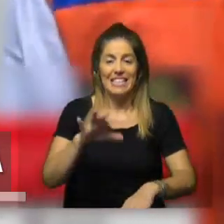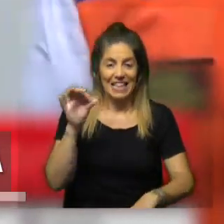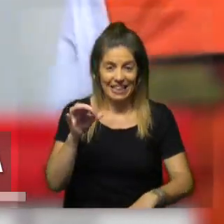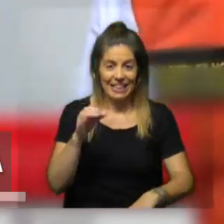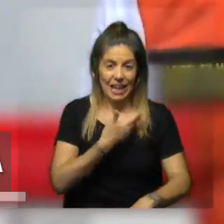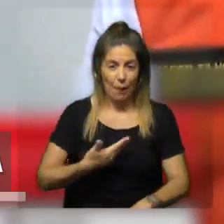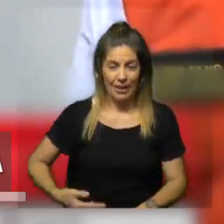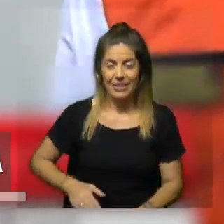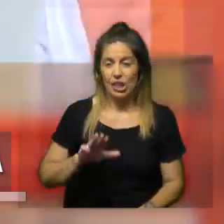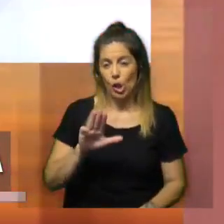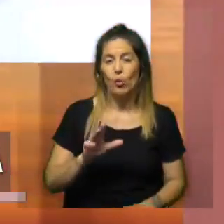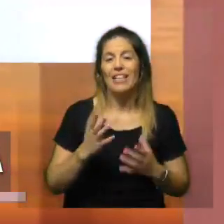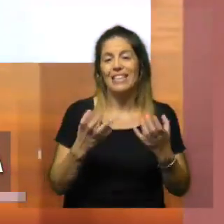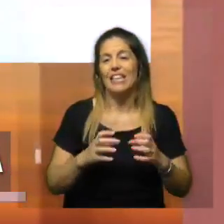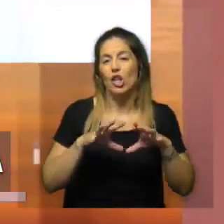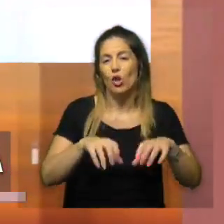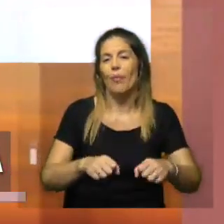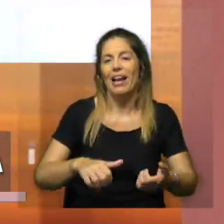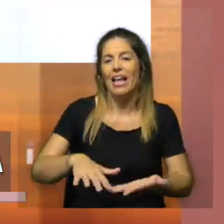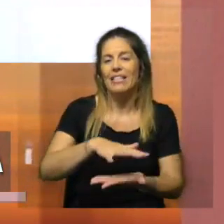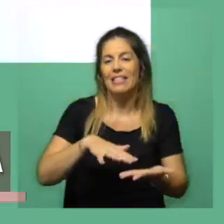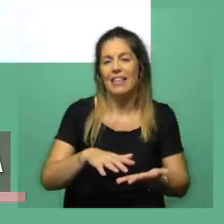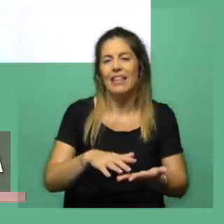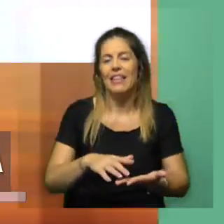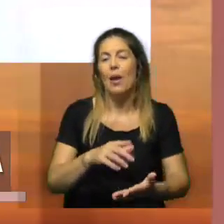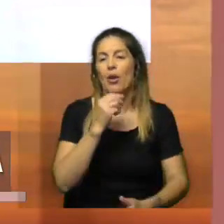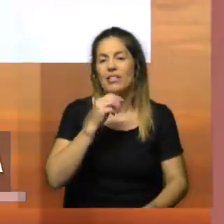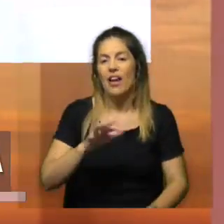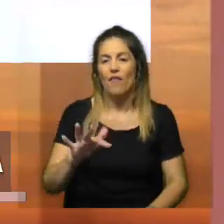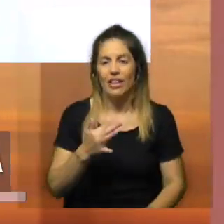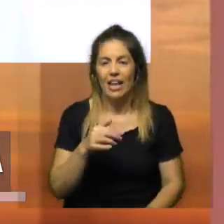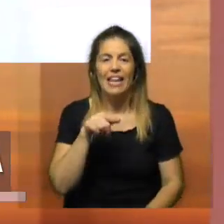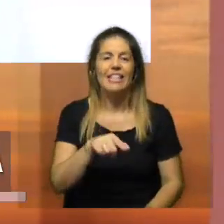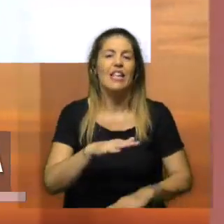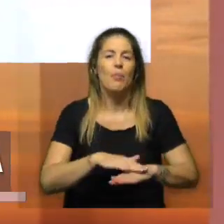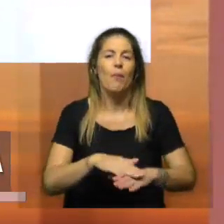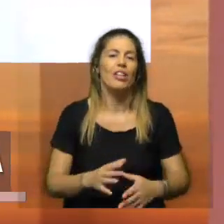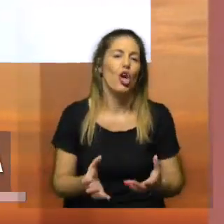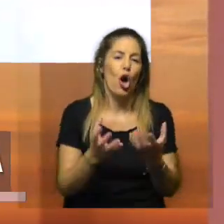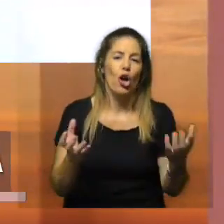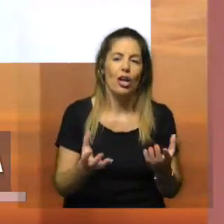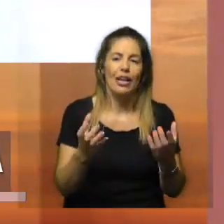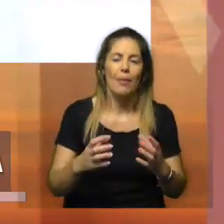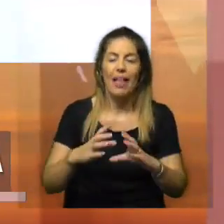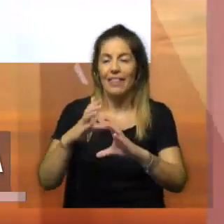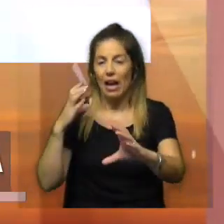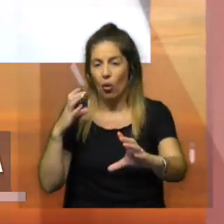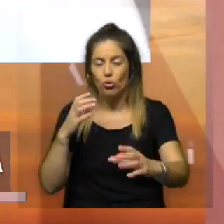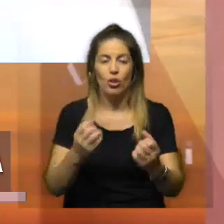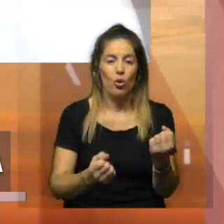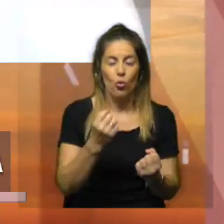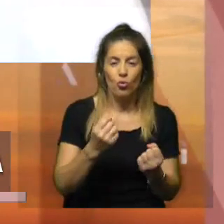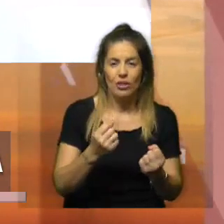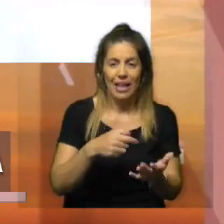Policía Federal en Brasilia. Hay también en ese mismo momento quema de autos y de buses en la capital. Y